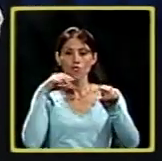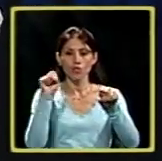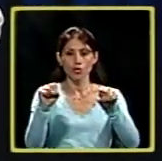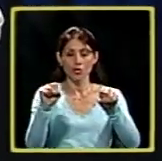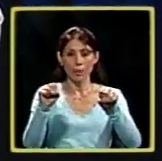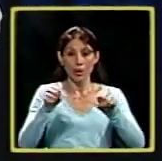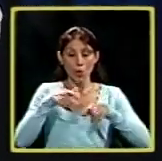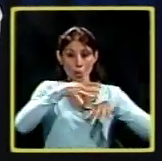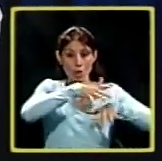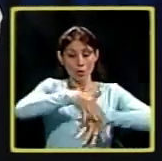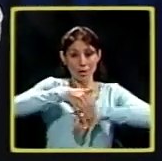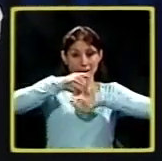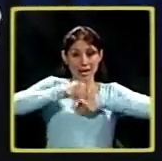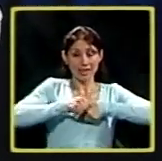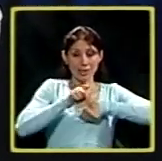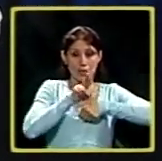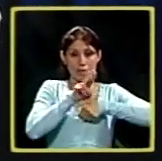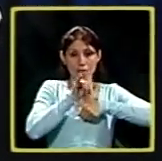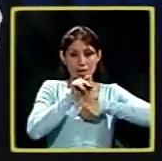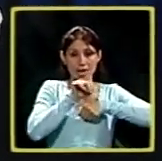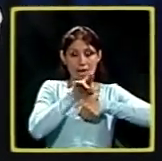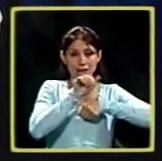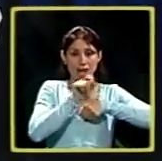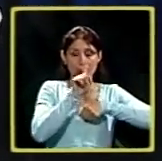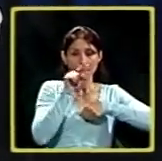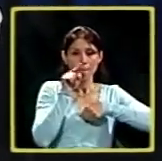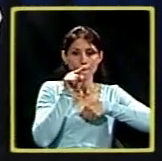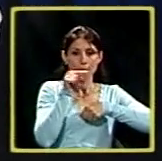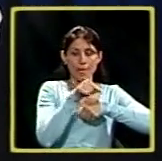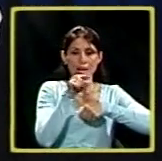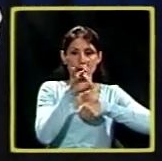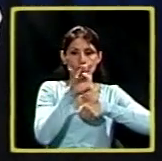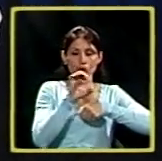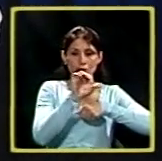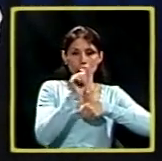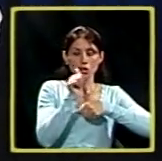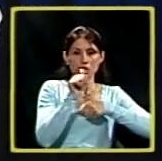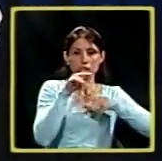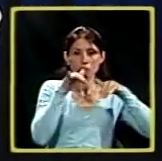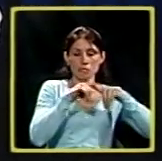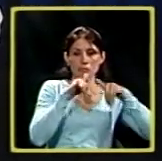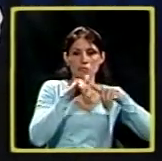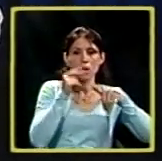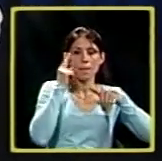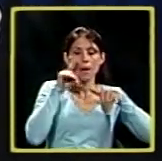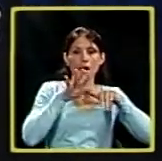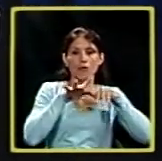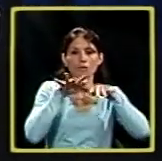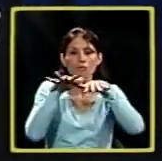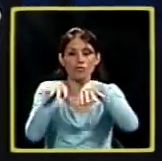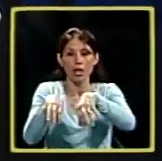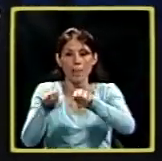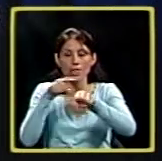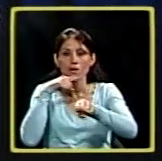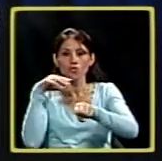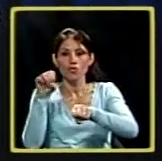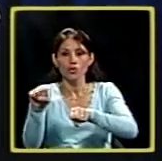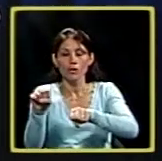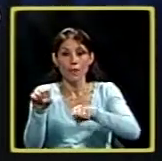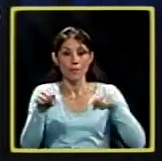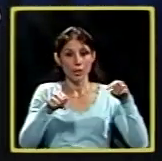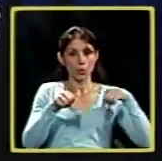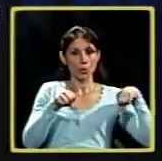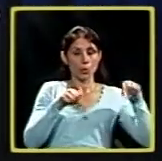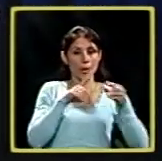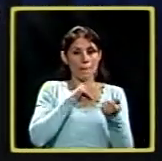de Viena en 1810 para invadir Rusia, de pronto sus médicos le dijeron que